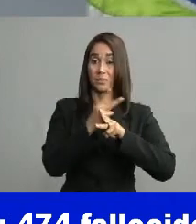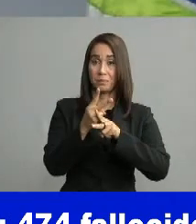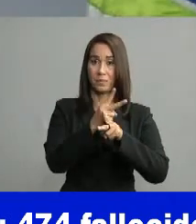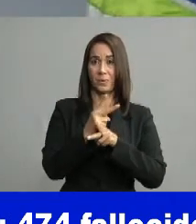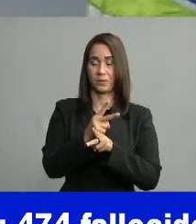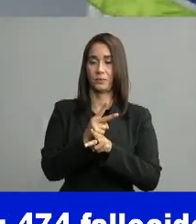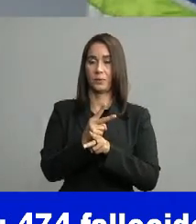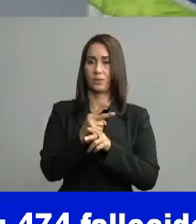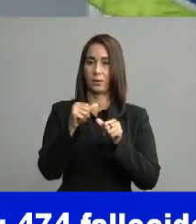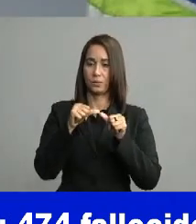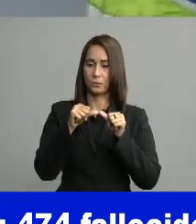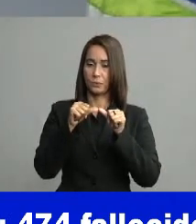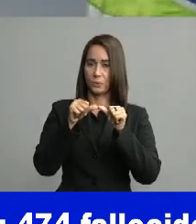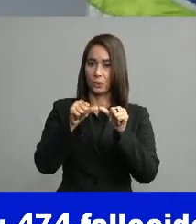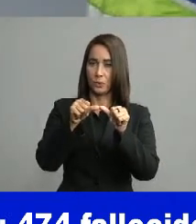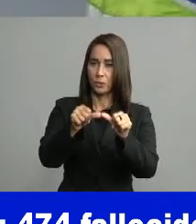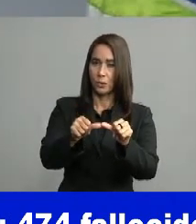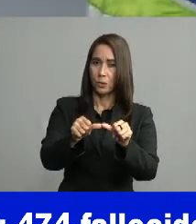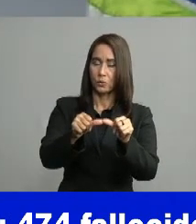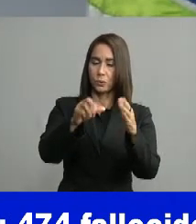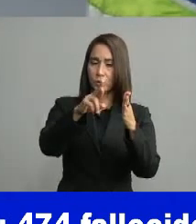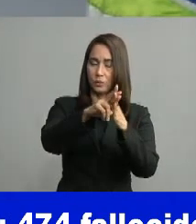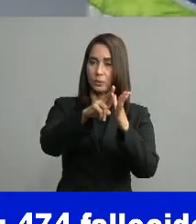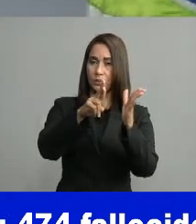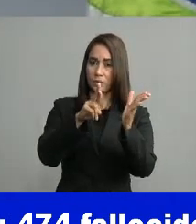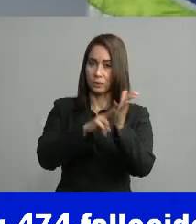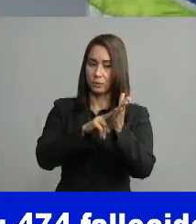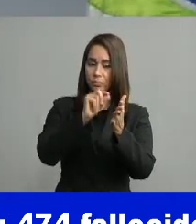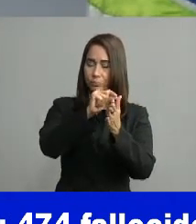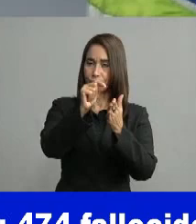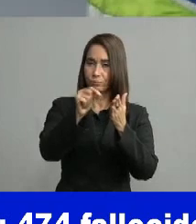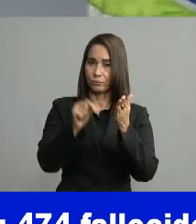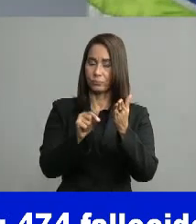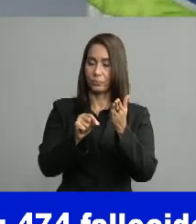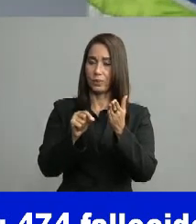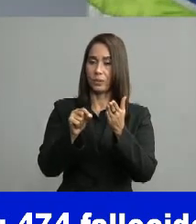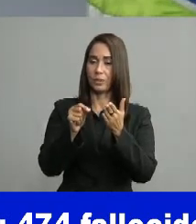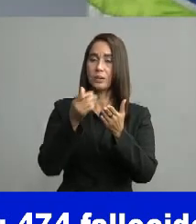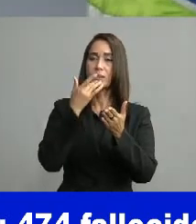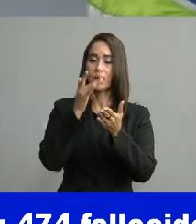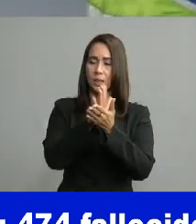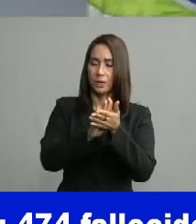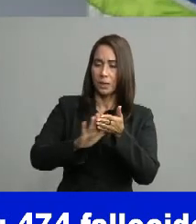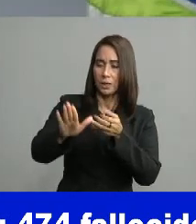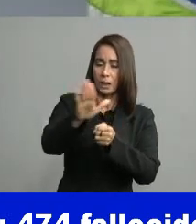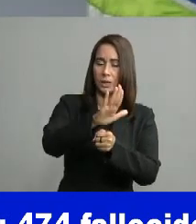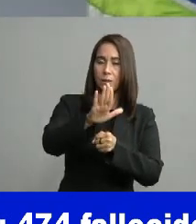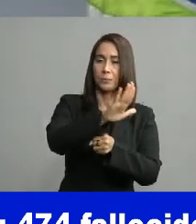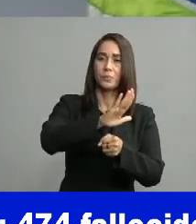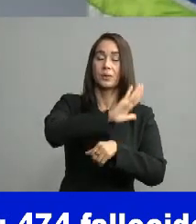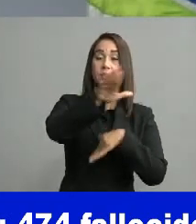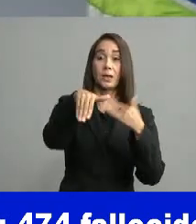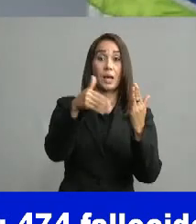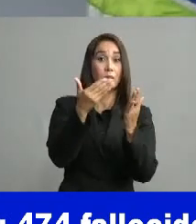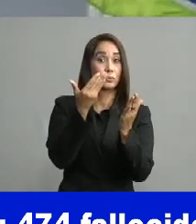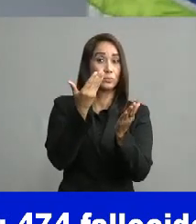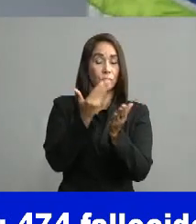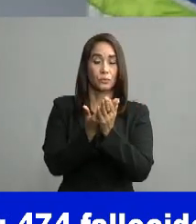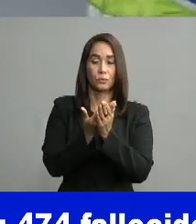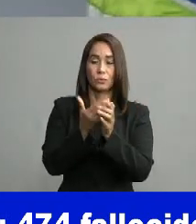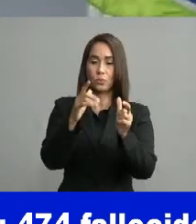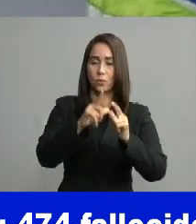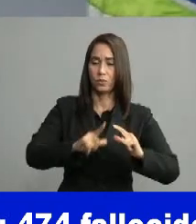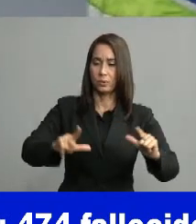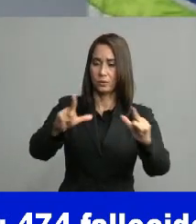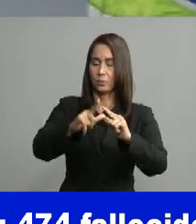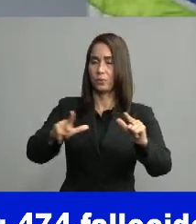el seguimiento de las indicaciones de las medidas de higiene indicada a cada y todo y cada uno